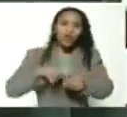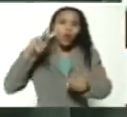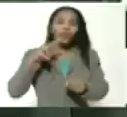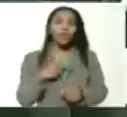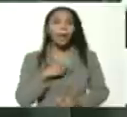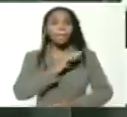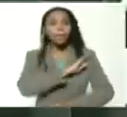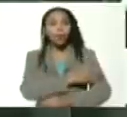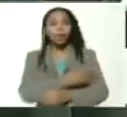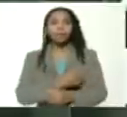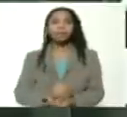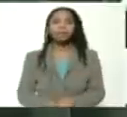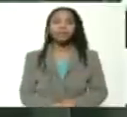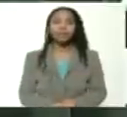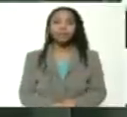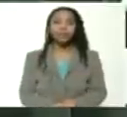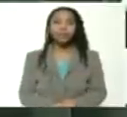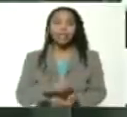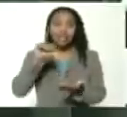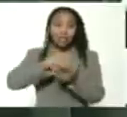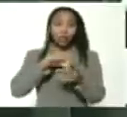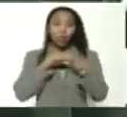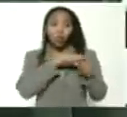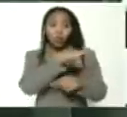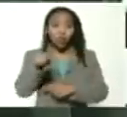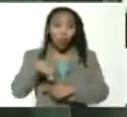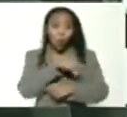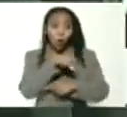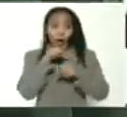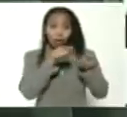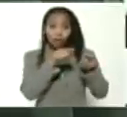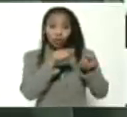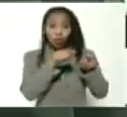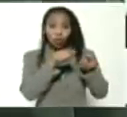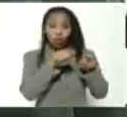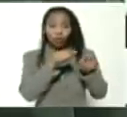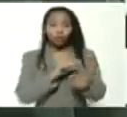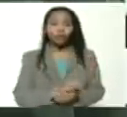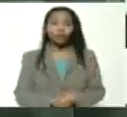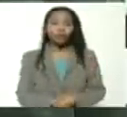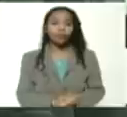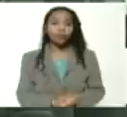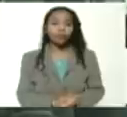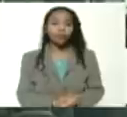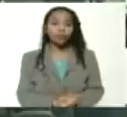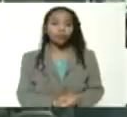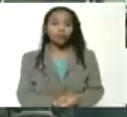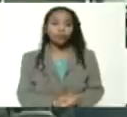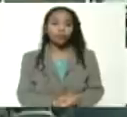poder. En medio de todo ello, la